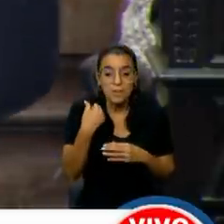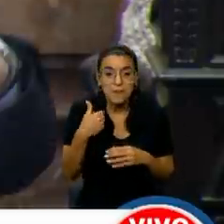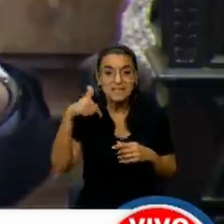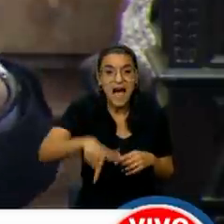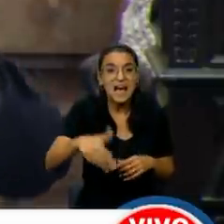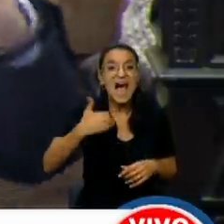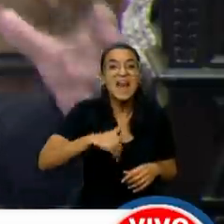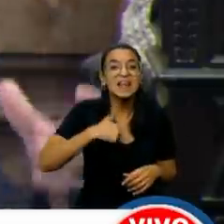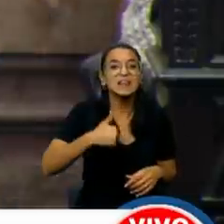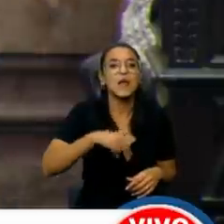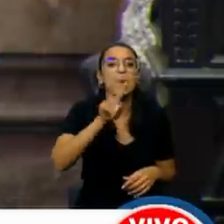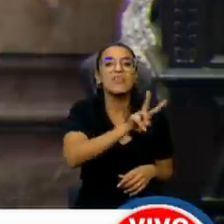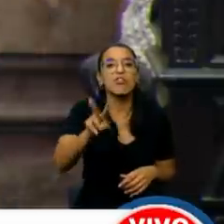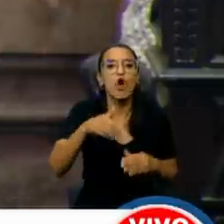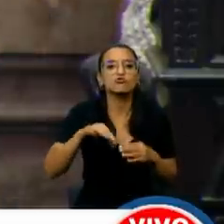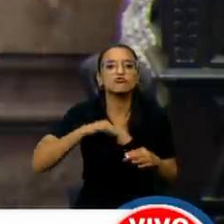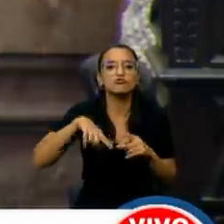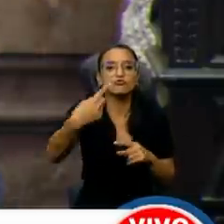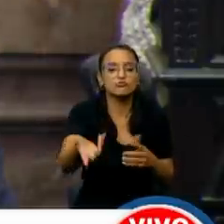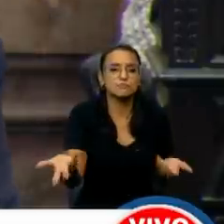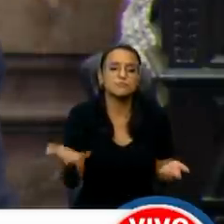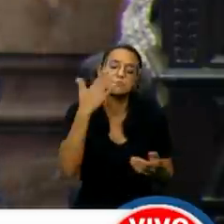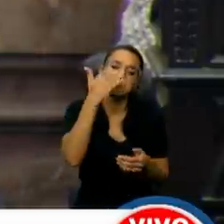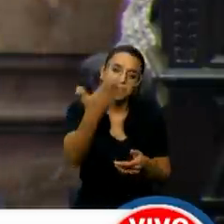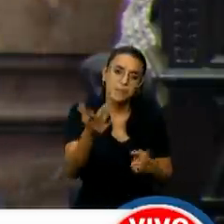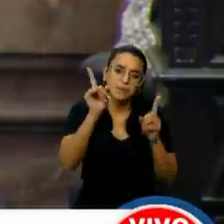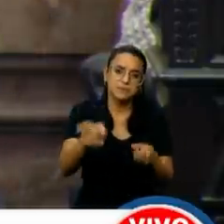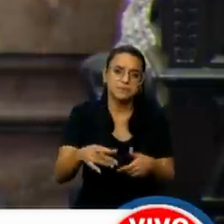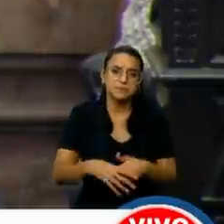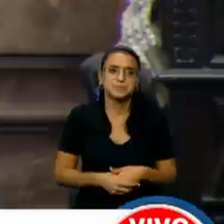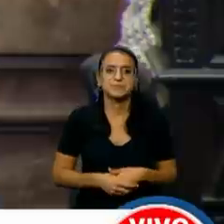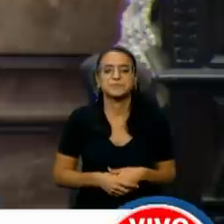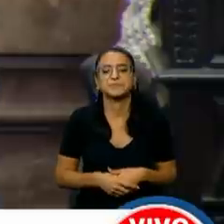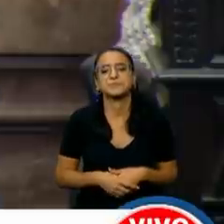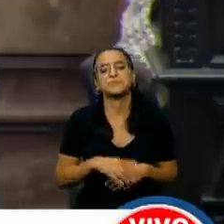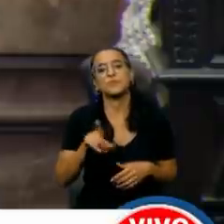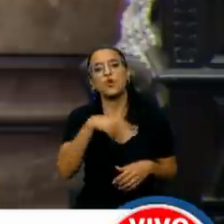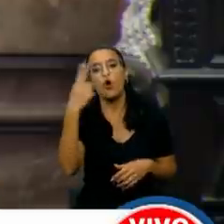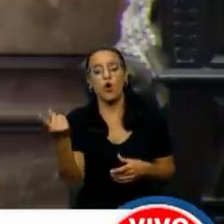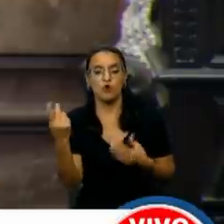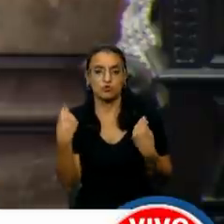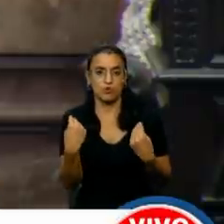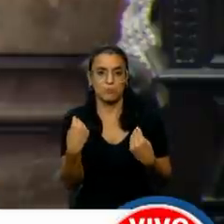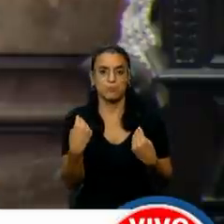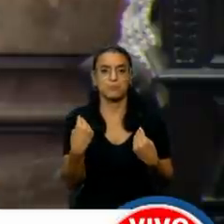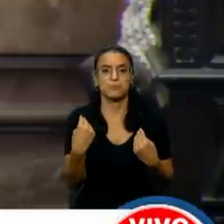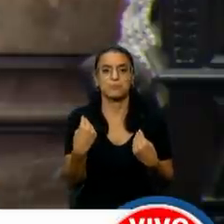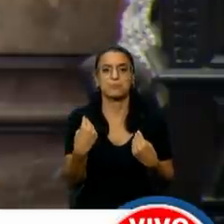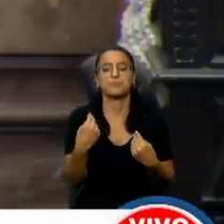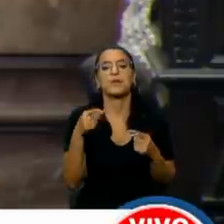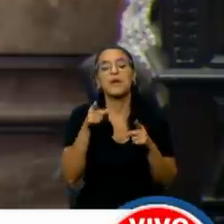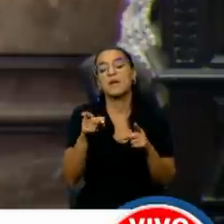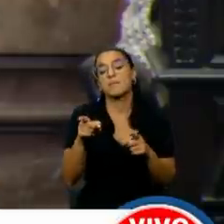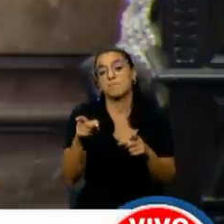argentina en el 22 y después por otro lado el otro motivo por el cual es